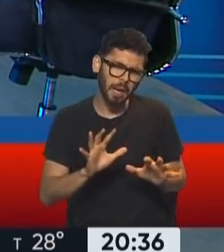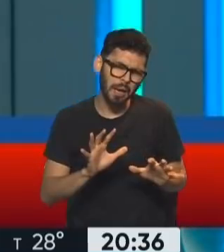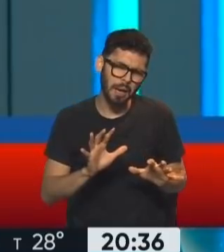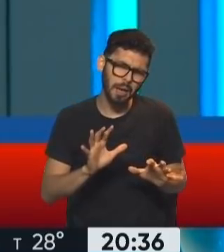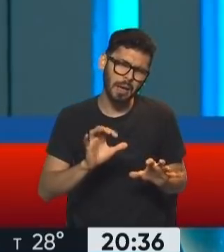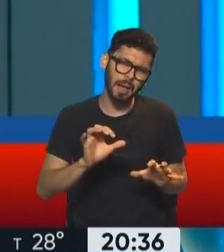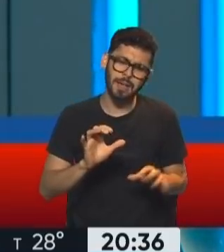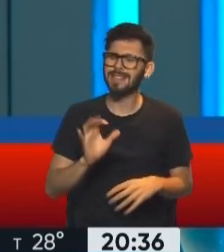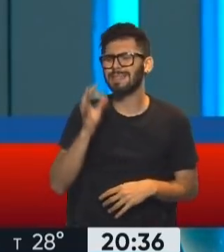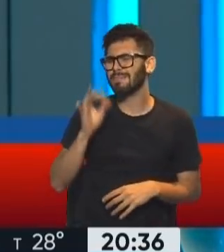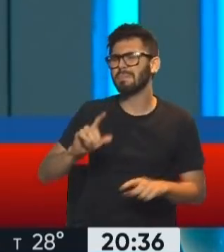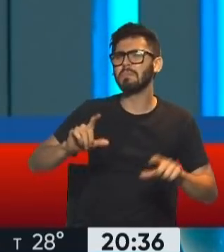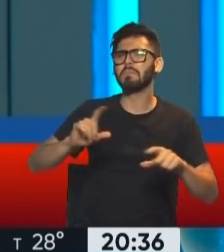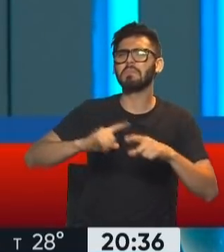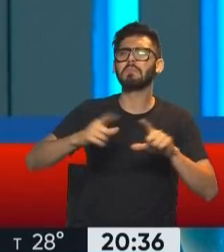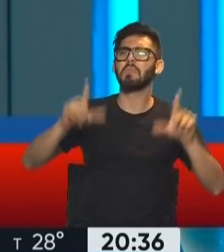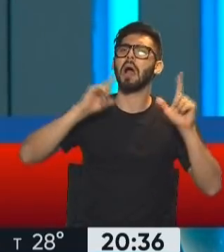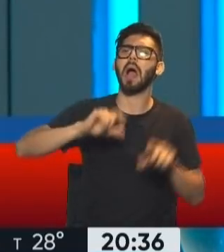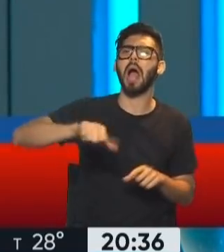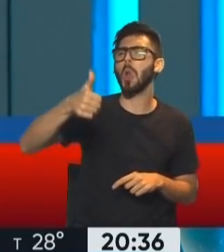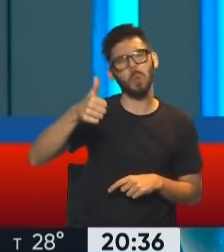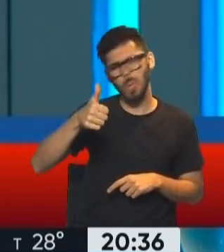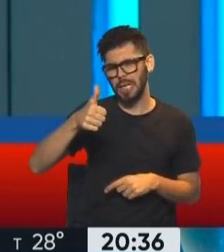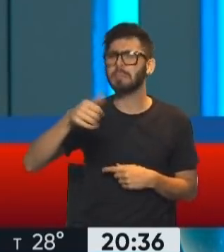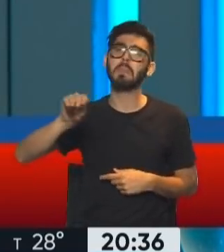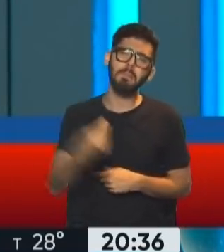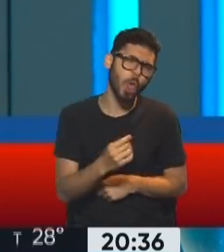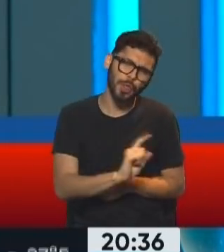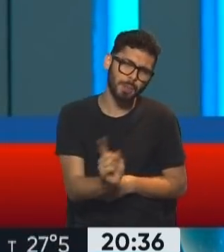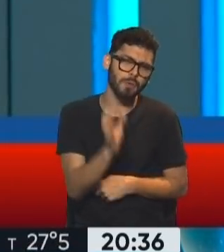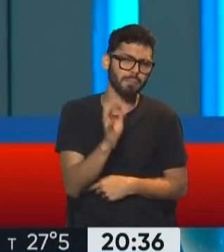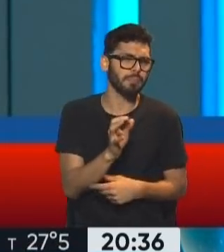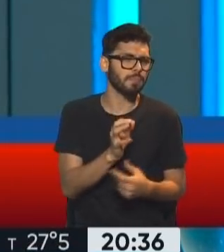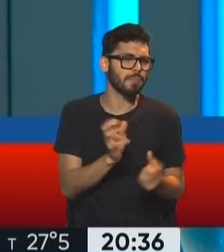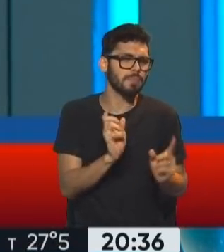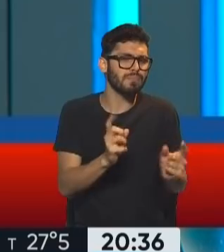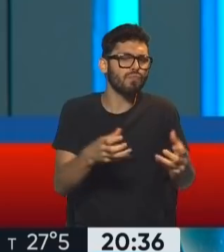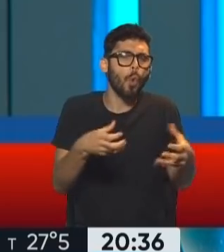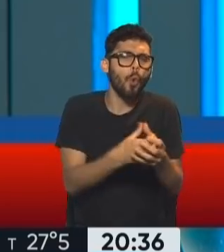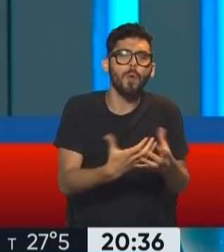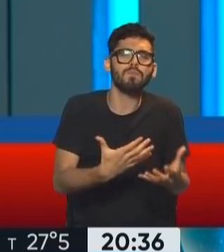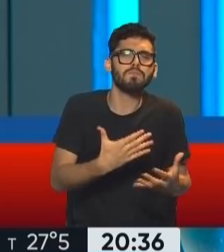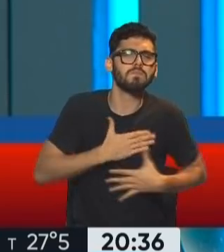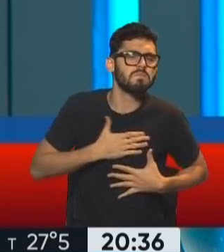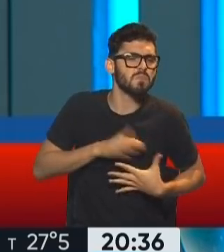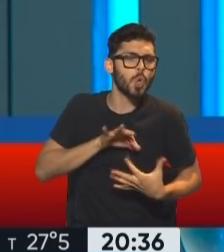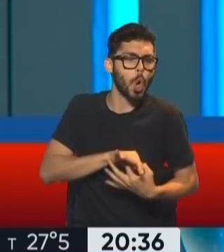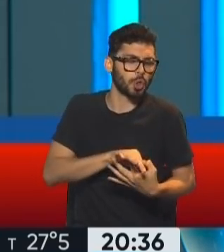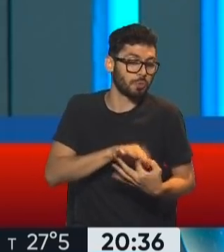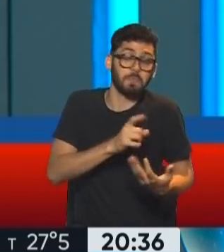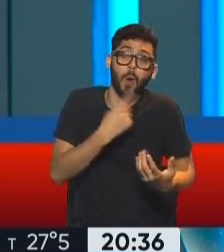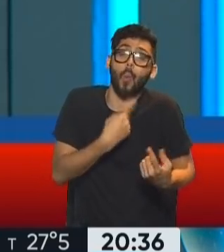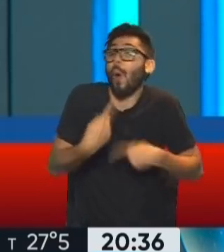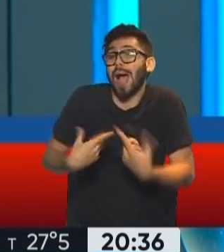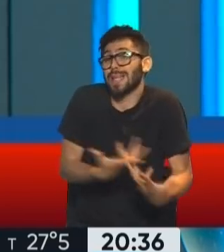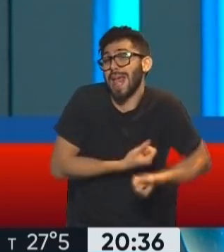ganó políticamente ni perdió. Digamos, le habla a los propios, a los de él. Los de él lo van a seguir